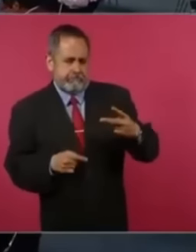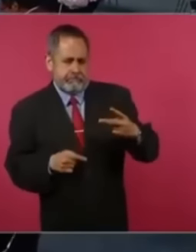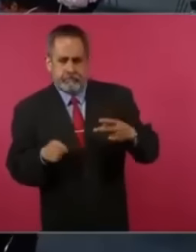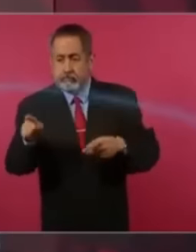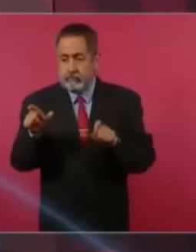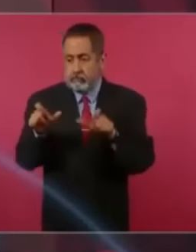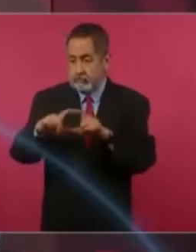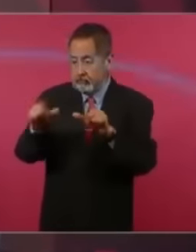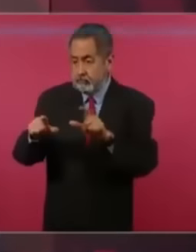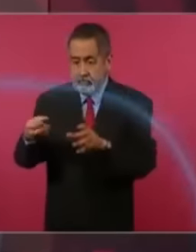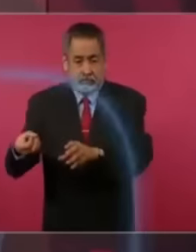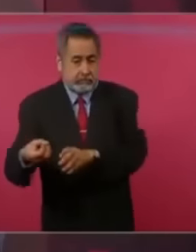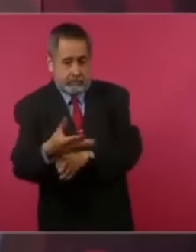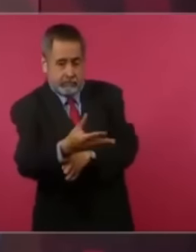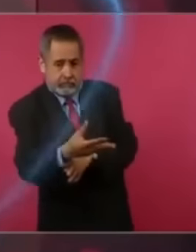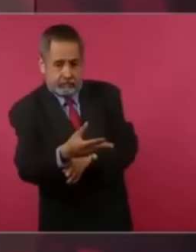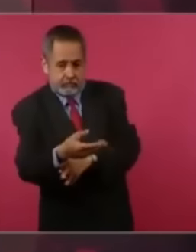saliendo la guardia